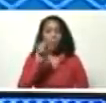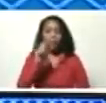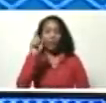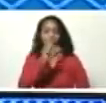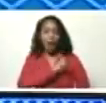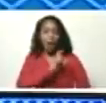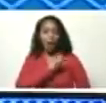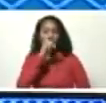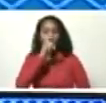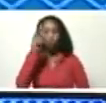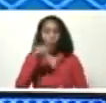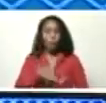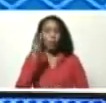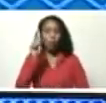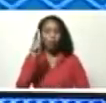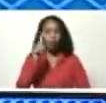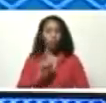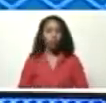enero del año 2001,